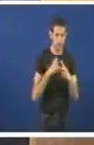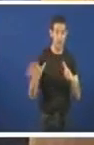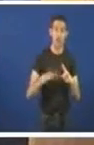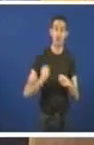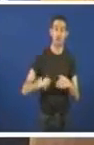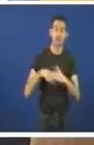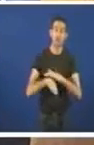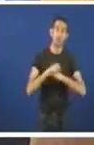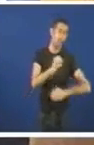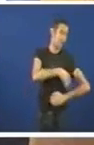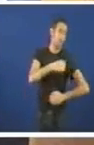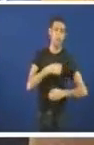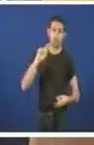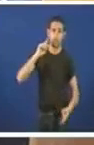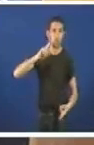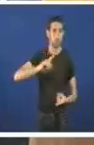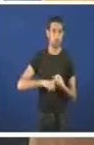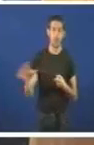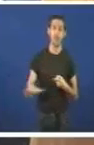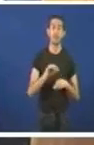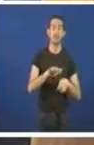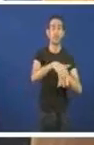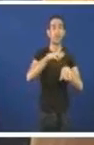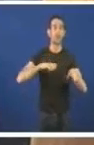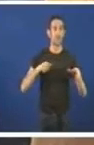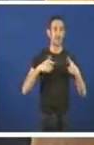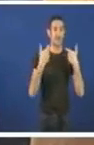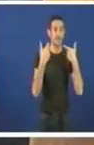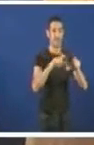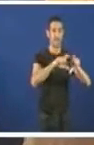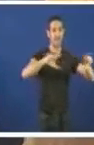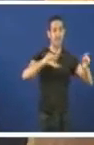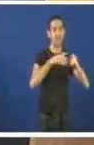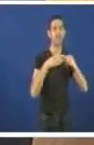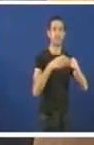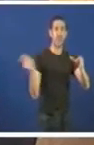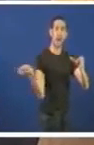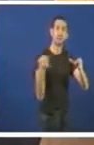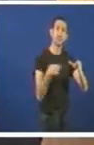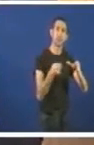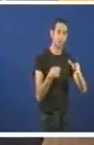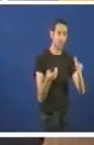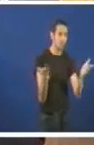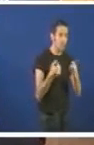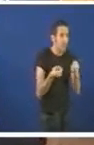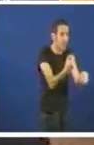este momento, a maior parte dos asteleiros non teñen carga de traballo.